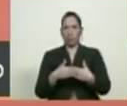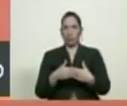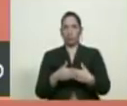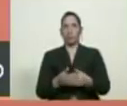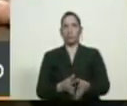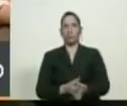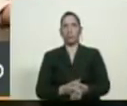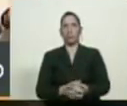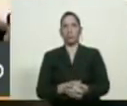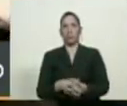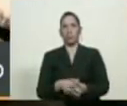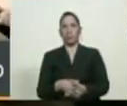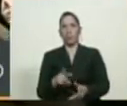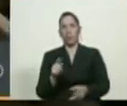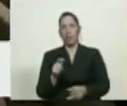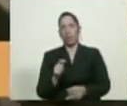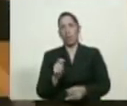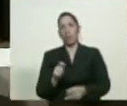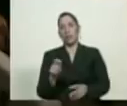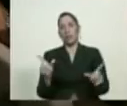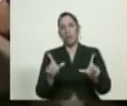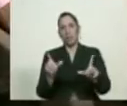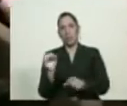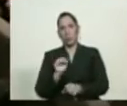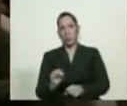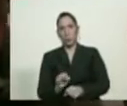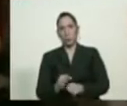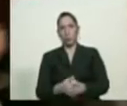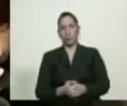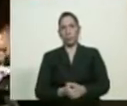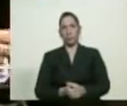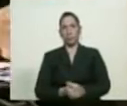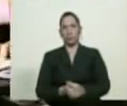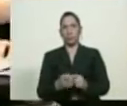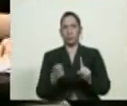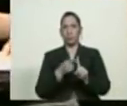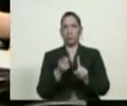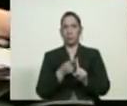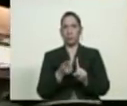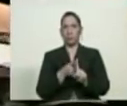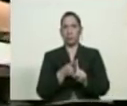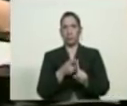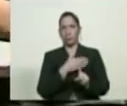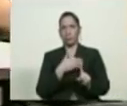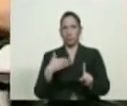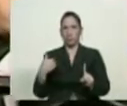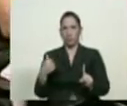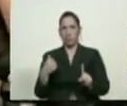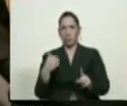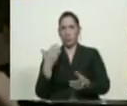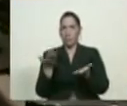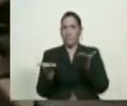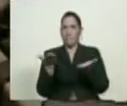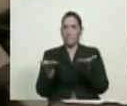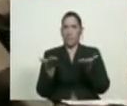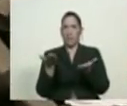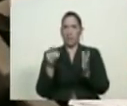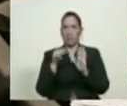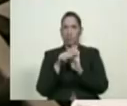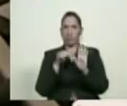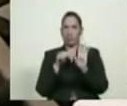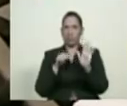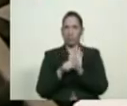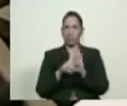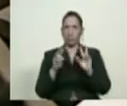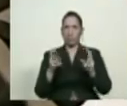Telesur. Buenas tardes, ministro. Dos preguntas. La primera, quisiera, si podría hacer un balance de estas medidas en términos